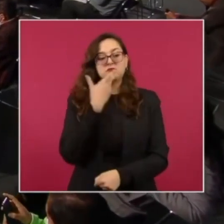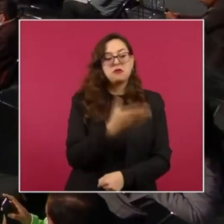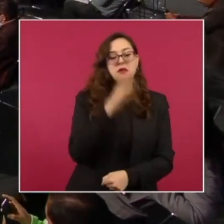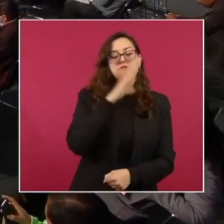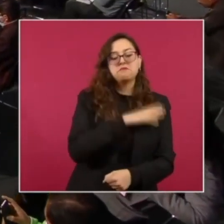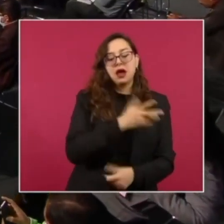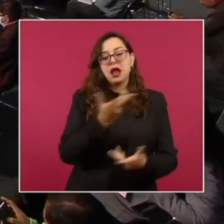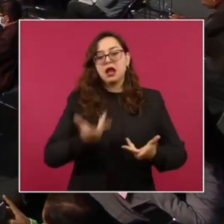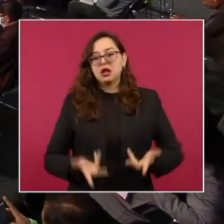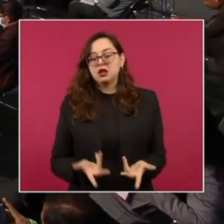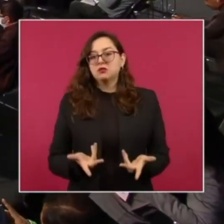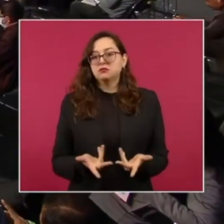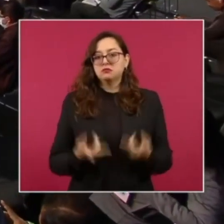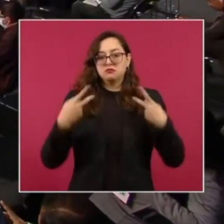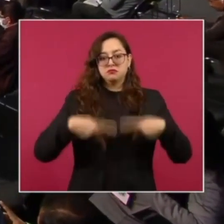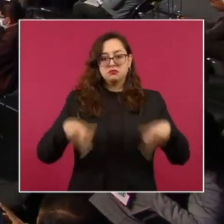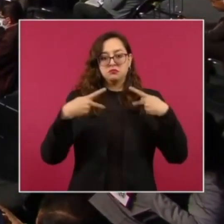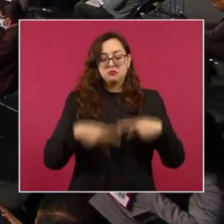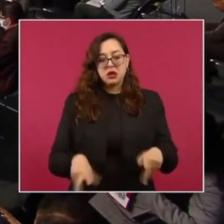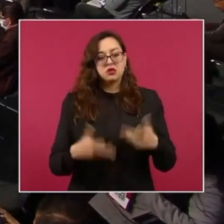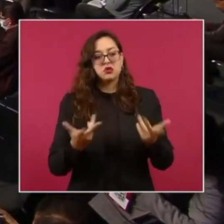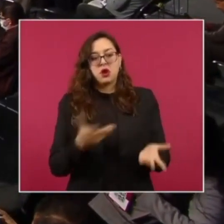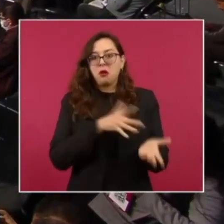si están cercanos a la gente,